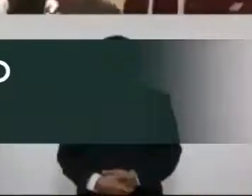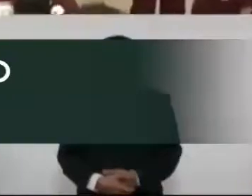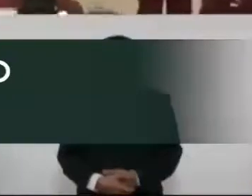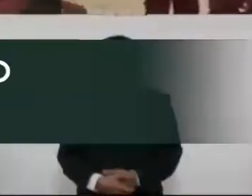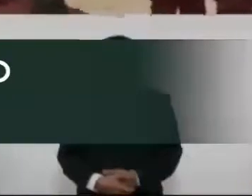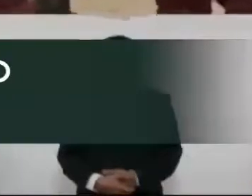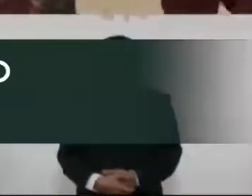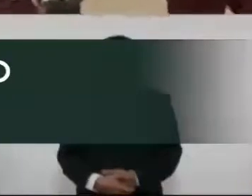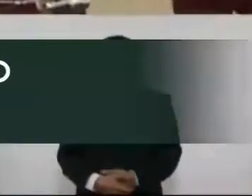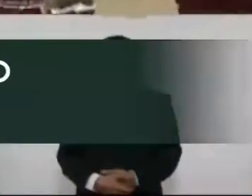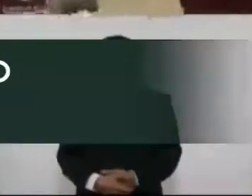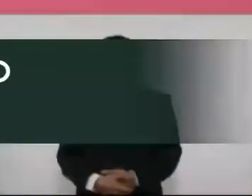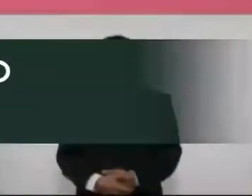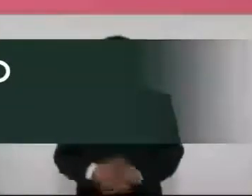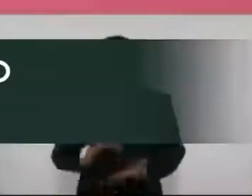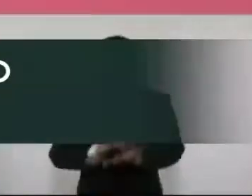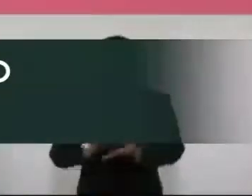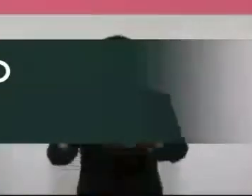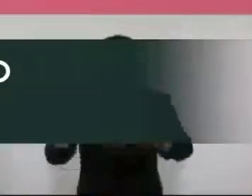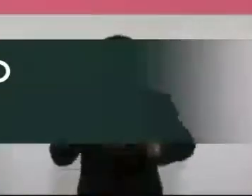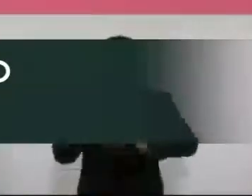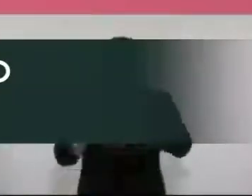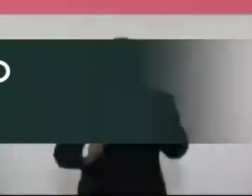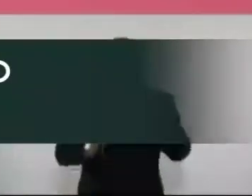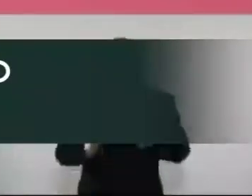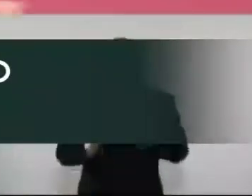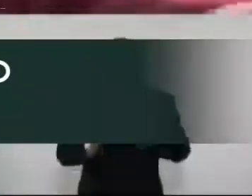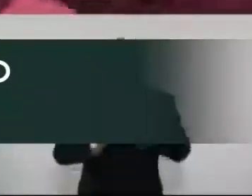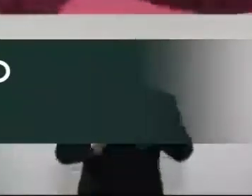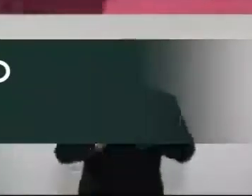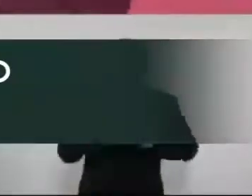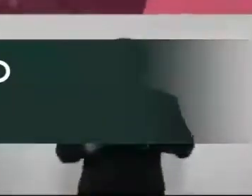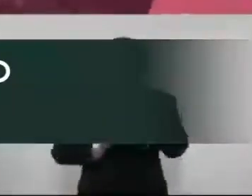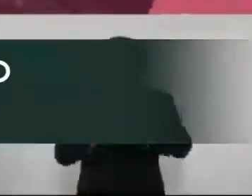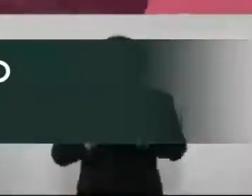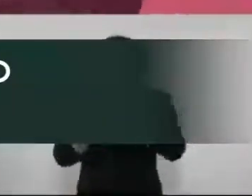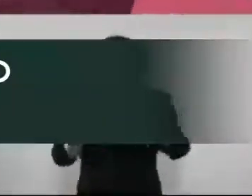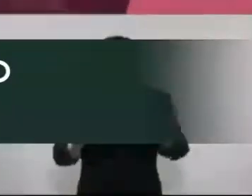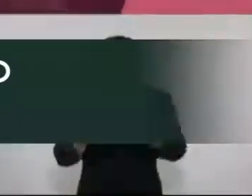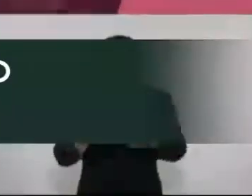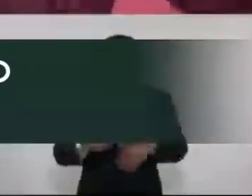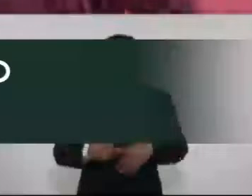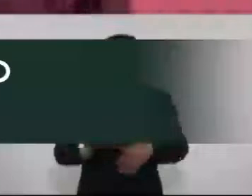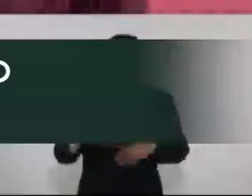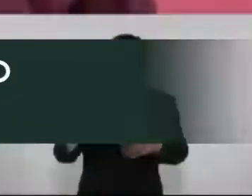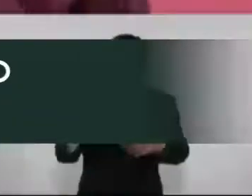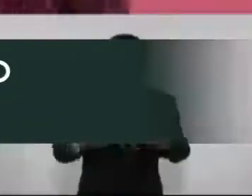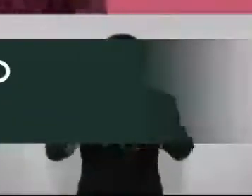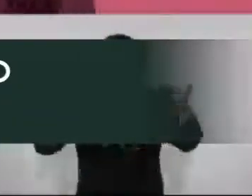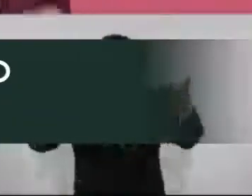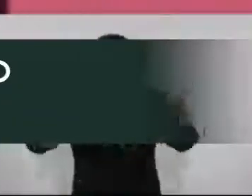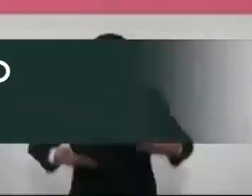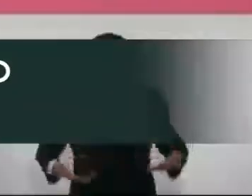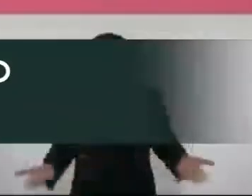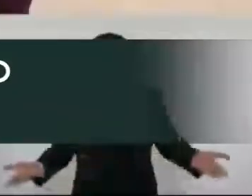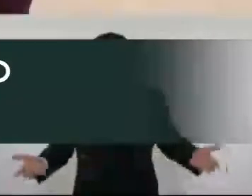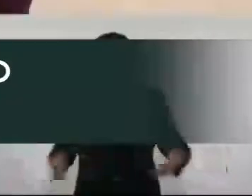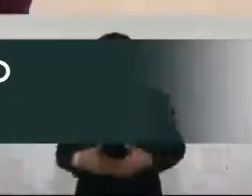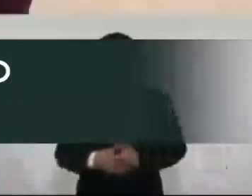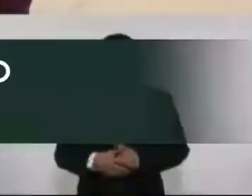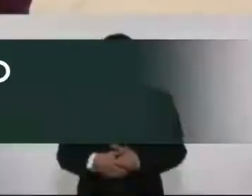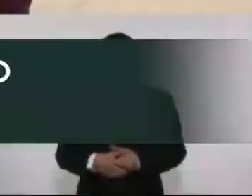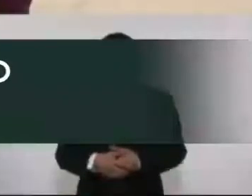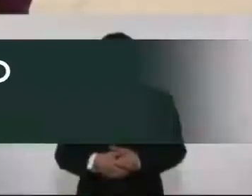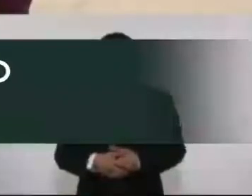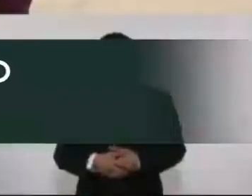Pila en el estadio de béisbol Alfredo Harp Helú, con el propósito de convertir a la Ciudad de México en la más deportiva del mundo. Como parte